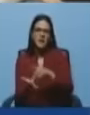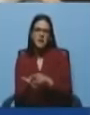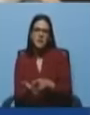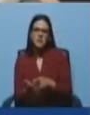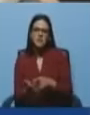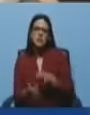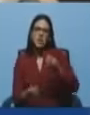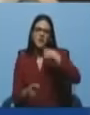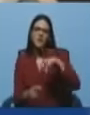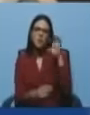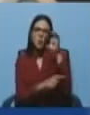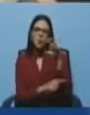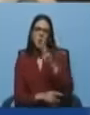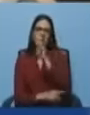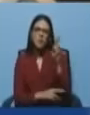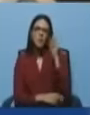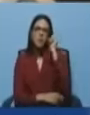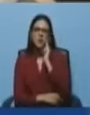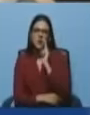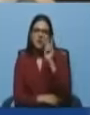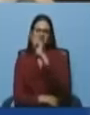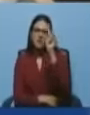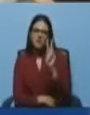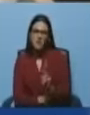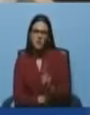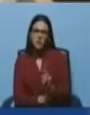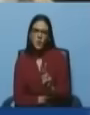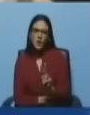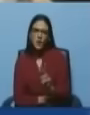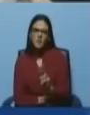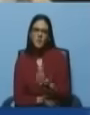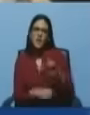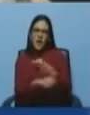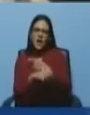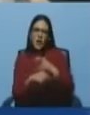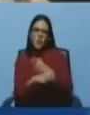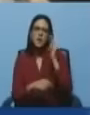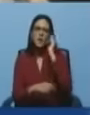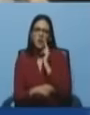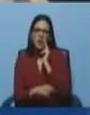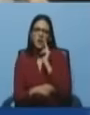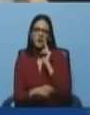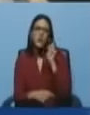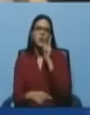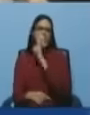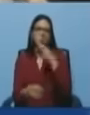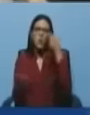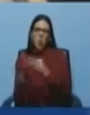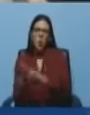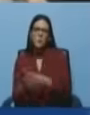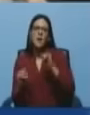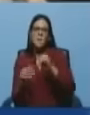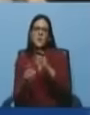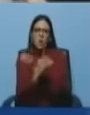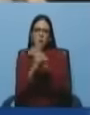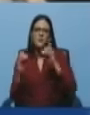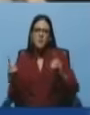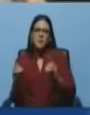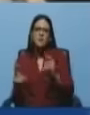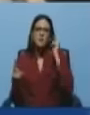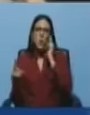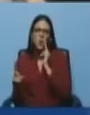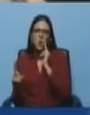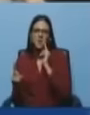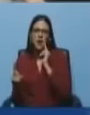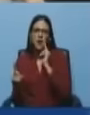nuestro país, la República Bolivariana de Venezuela, el gobierno bolivariano en nombre de la diplomacia